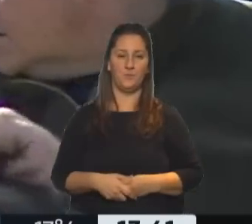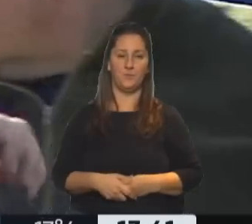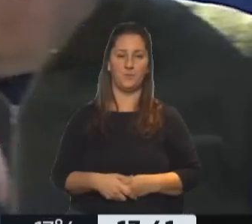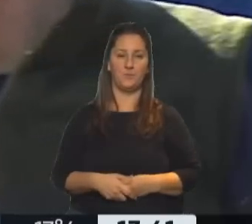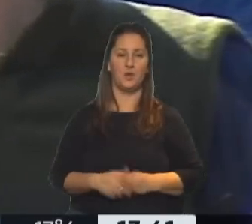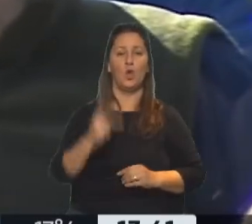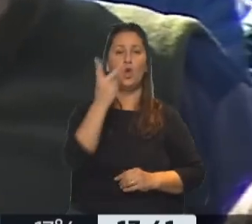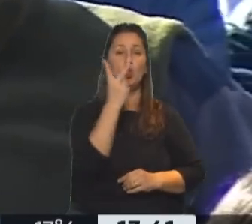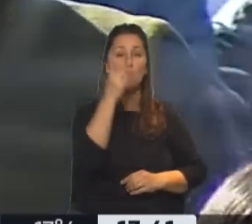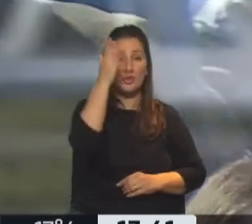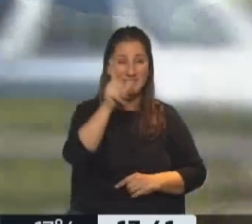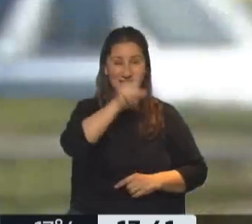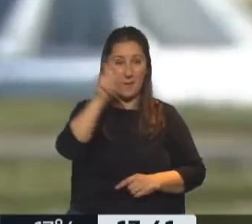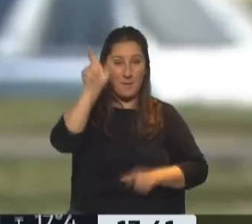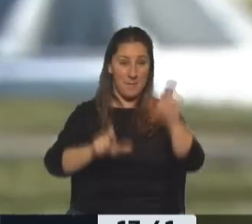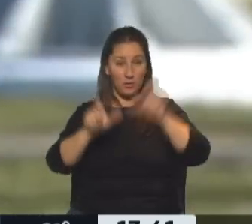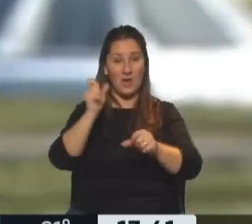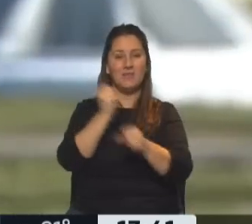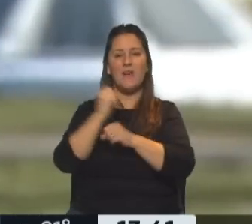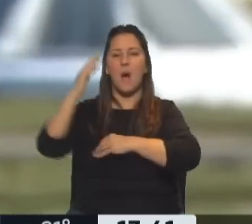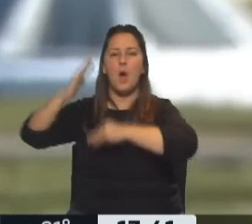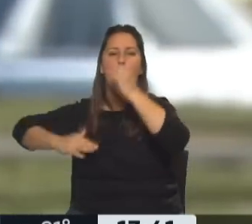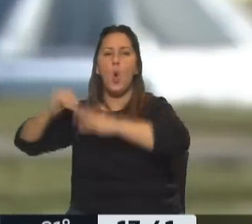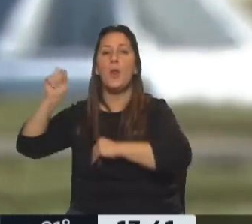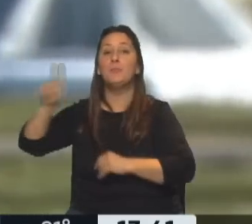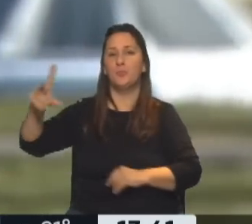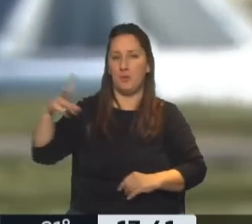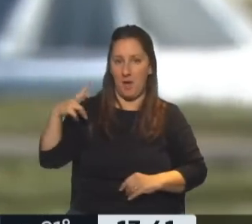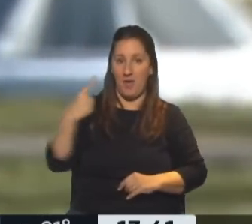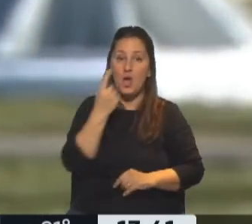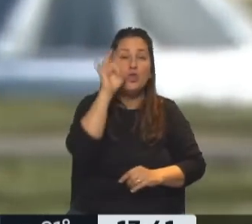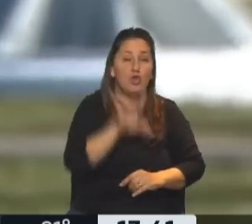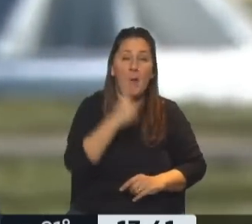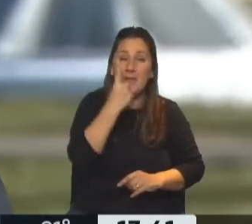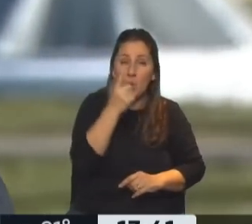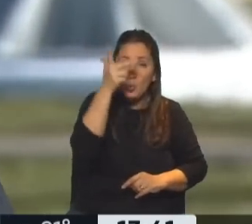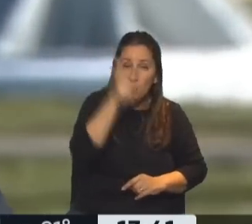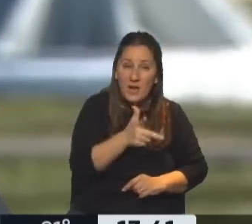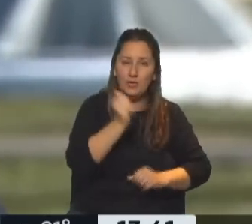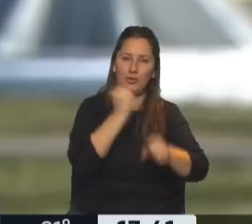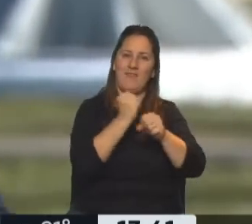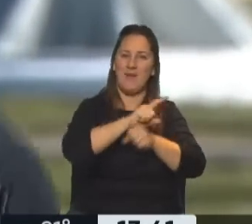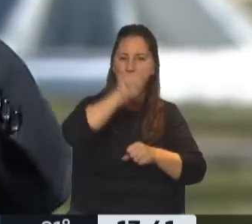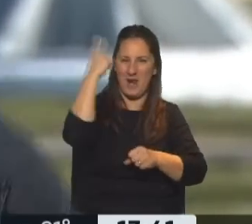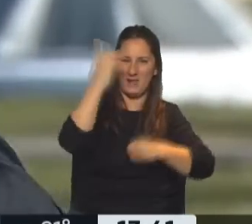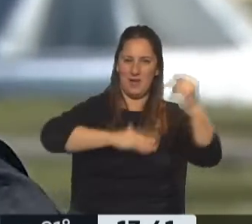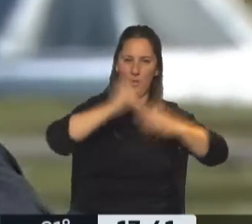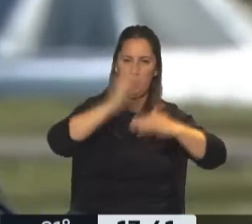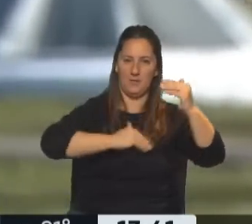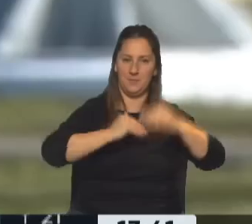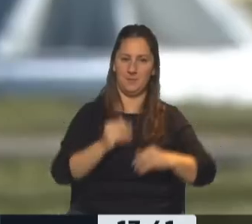2/3 partes de esos 100.000 trabajadores trabajaban en obras privadas y 1/3 trabajaba en la obra pública. Y hoy la